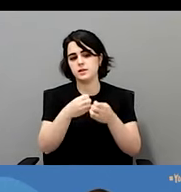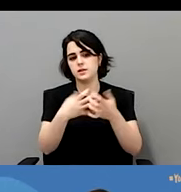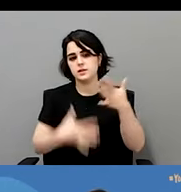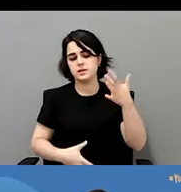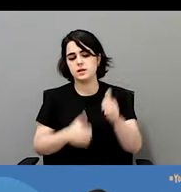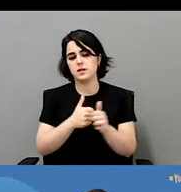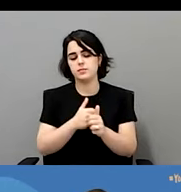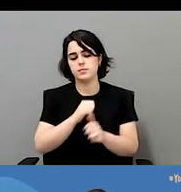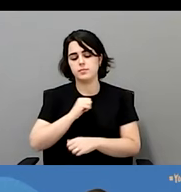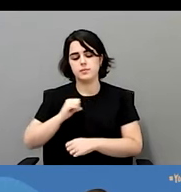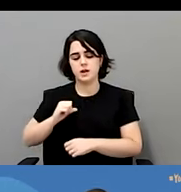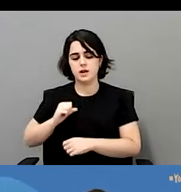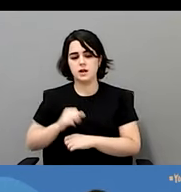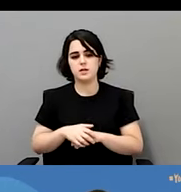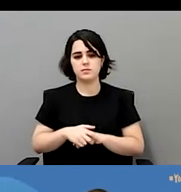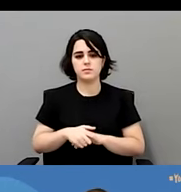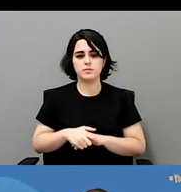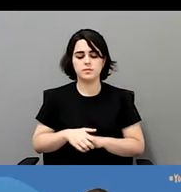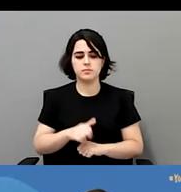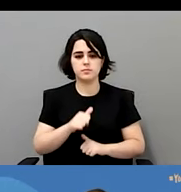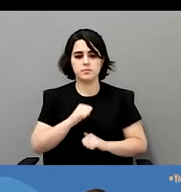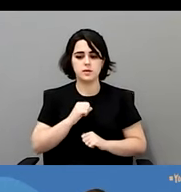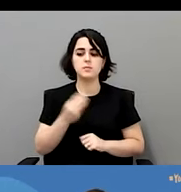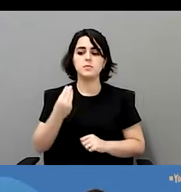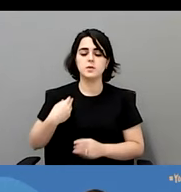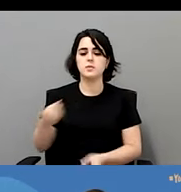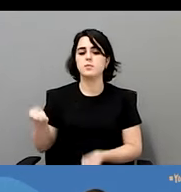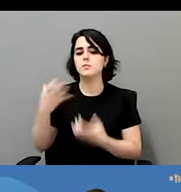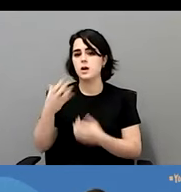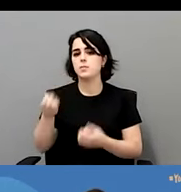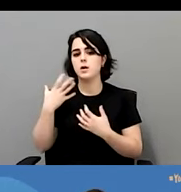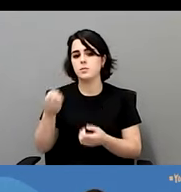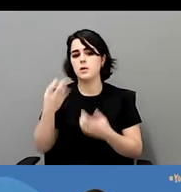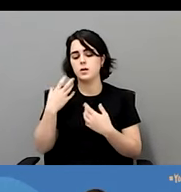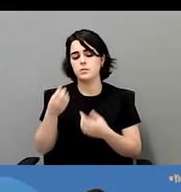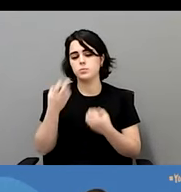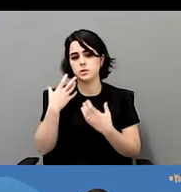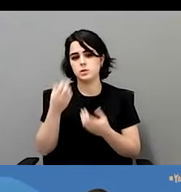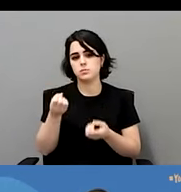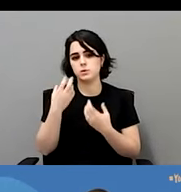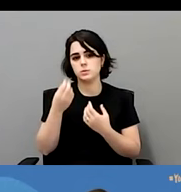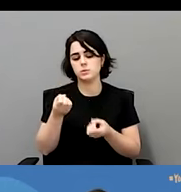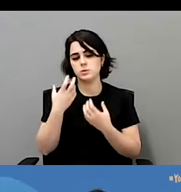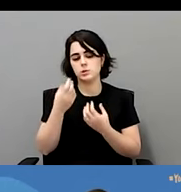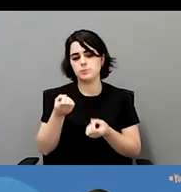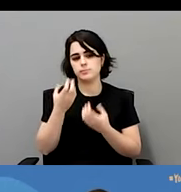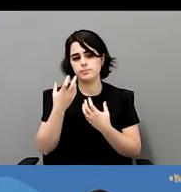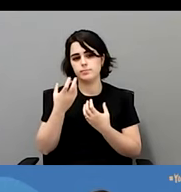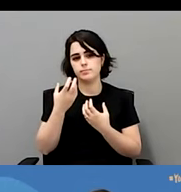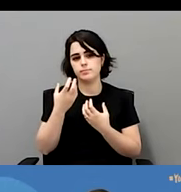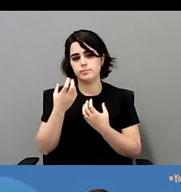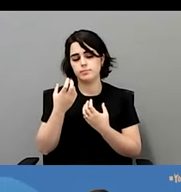espera. Según me han informado, en el caso de que me admitieran en